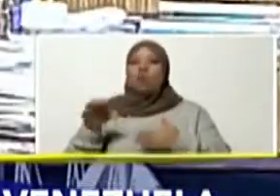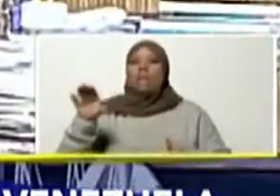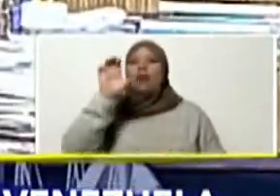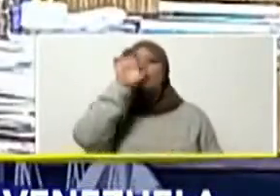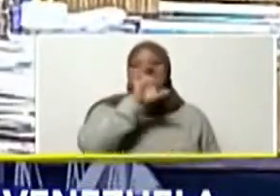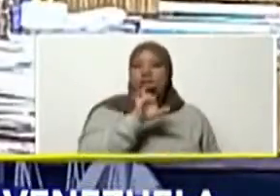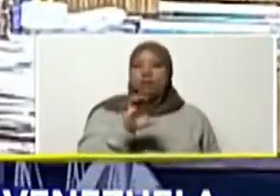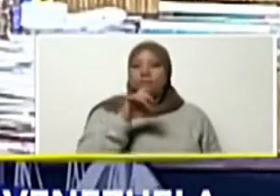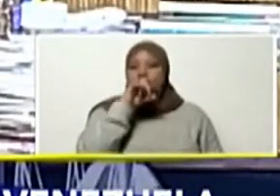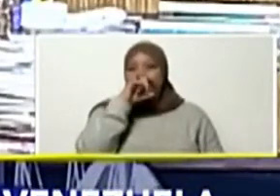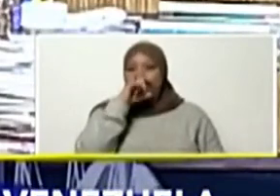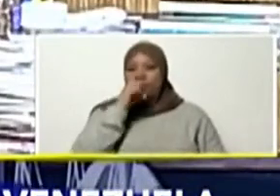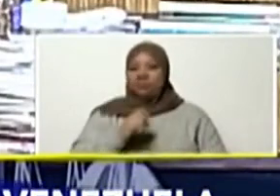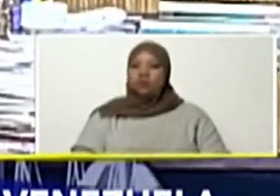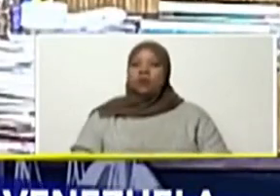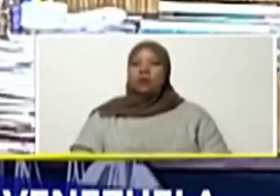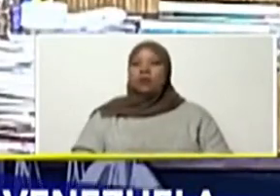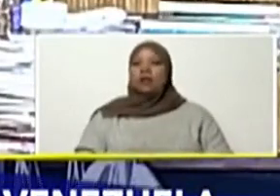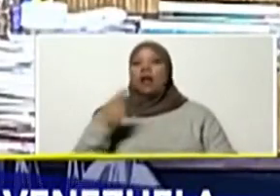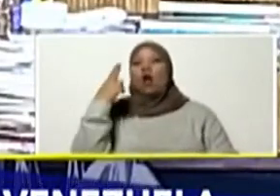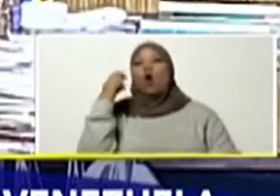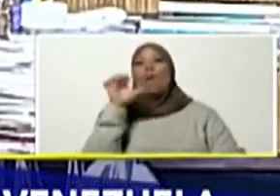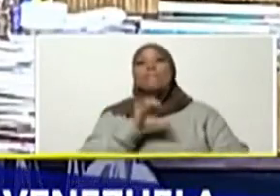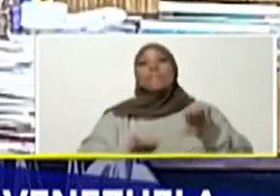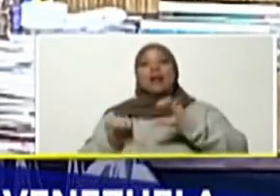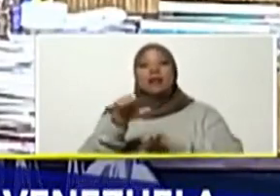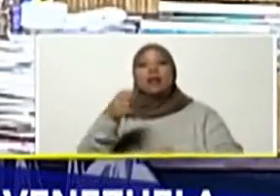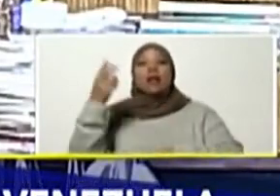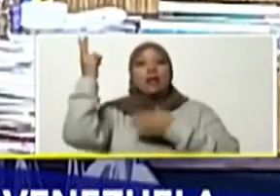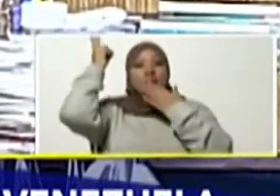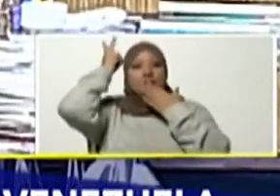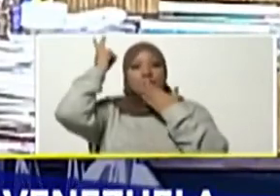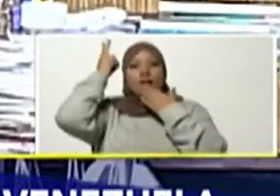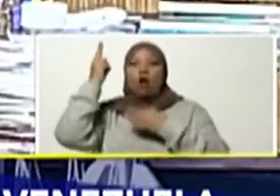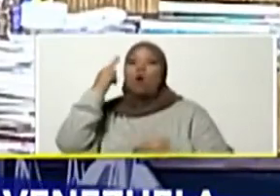es a nuestra raza rebelde, mestiza.